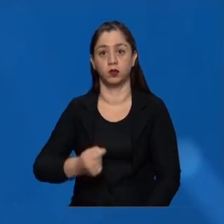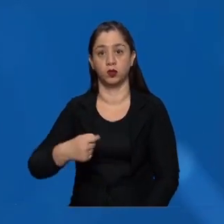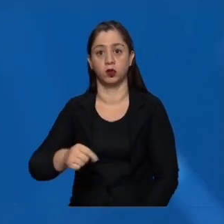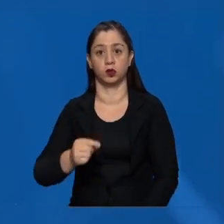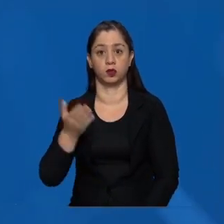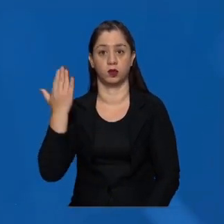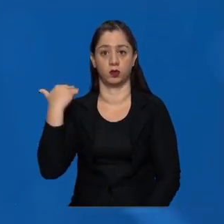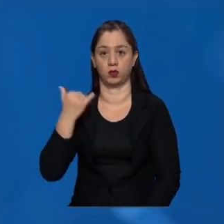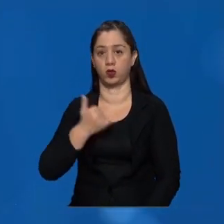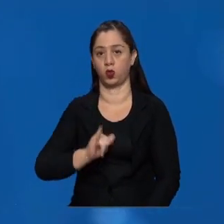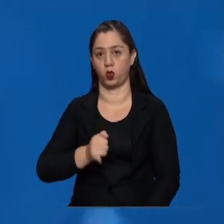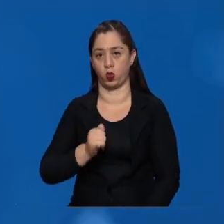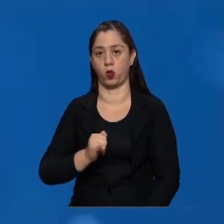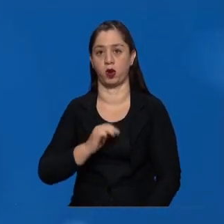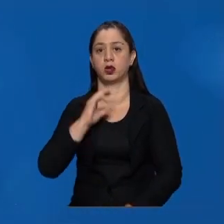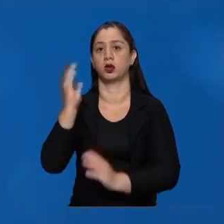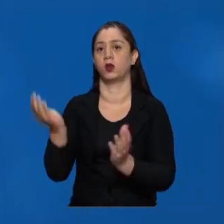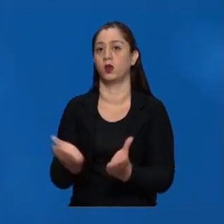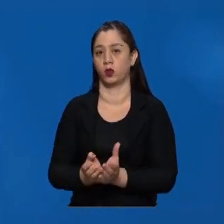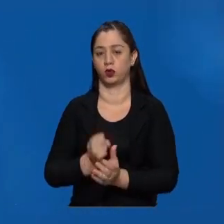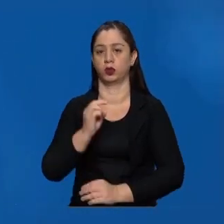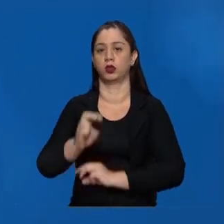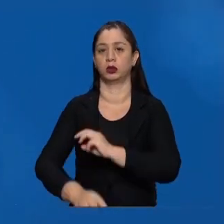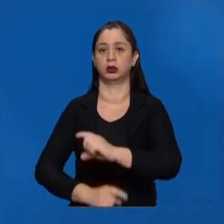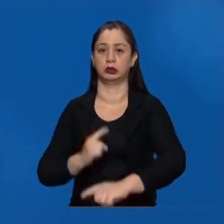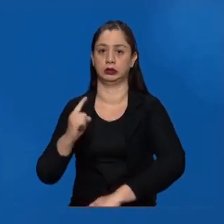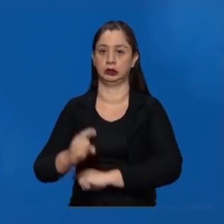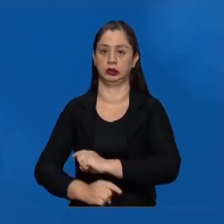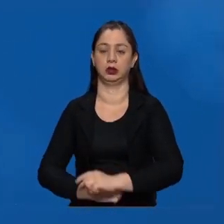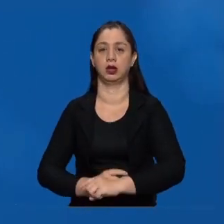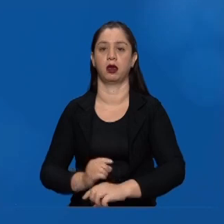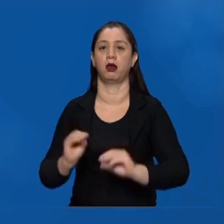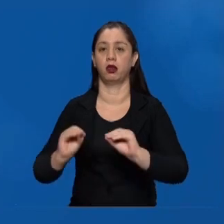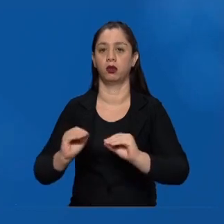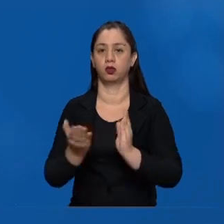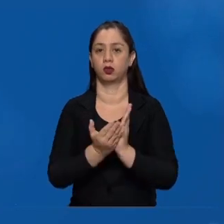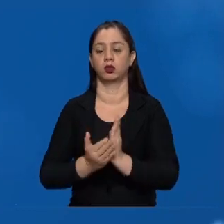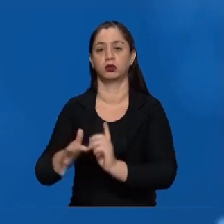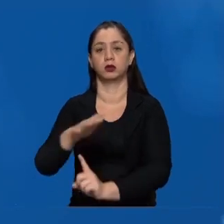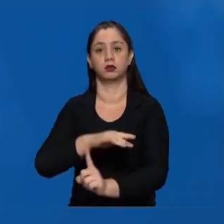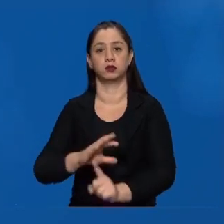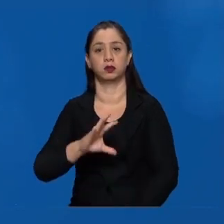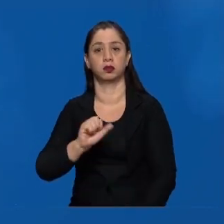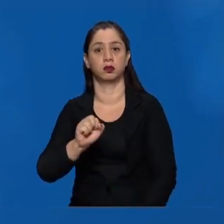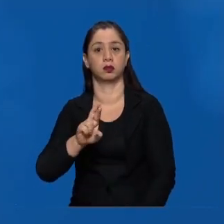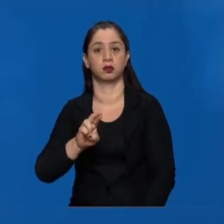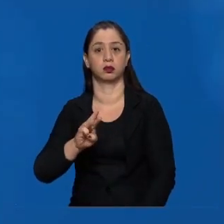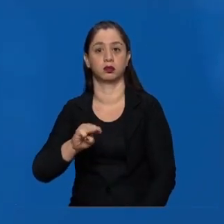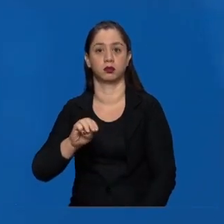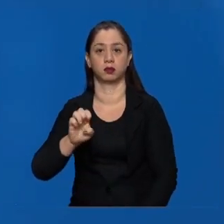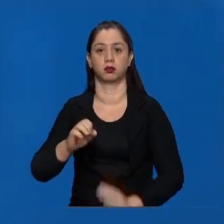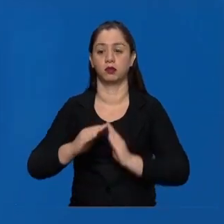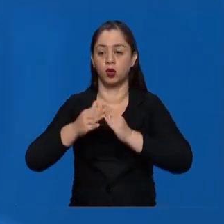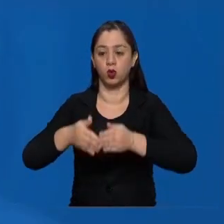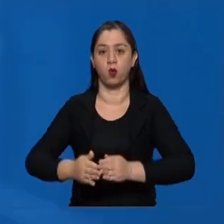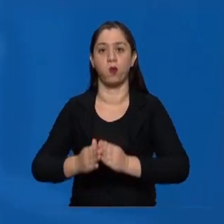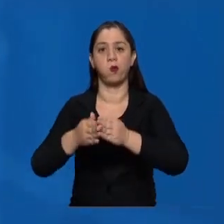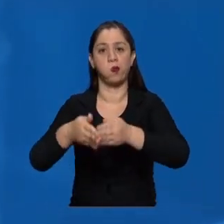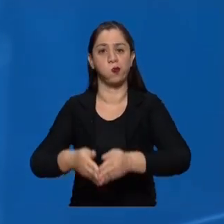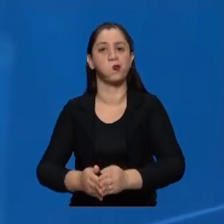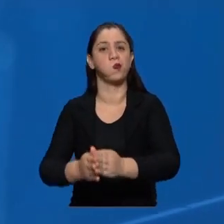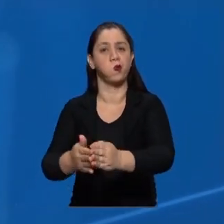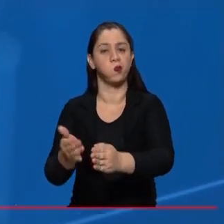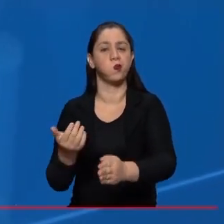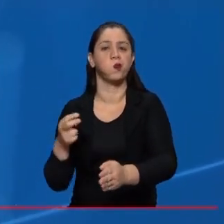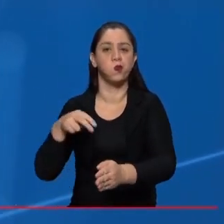se celebró en el mundo el Día de la Educación Ambiental y Carmen Alicia Sarmiento aprovechó para navegar las aguas del afluente